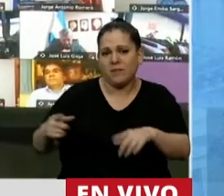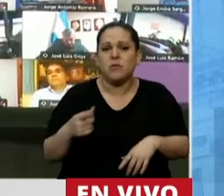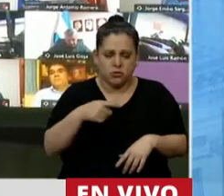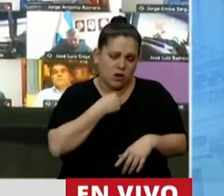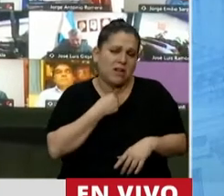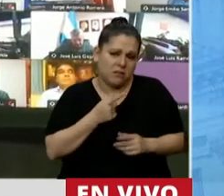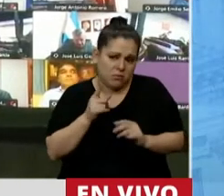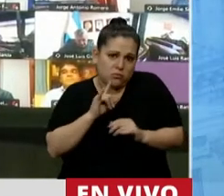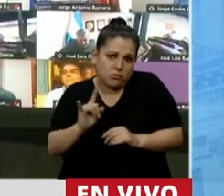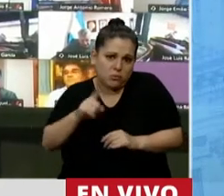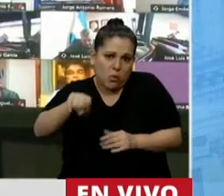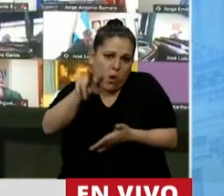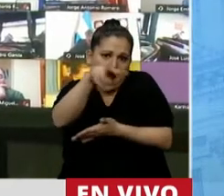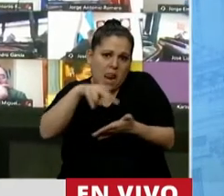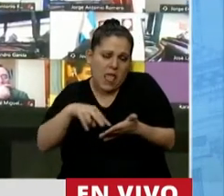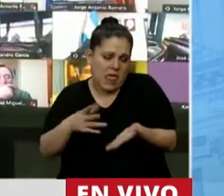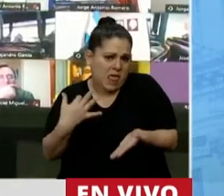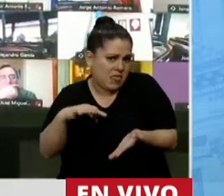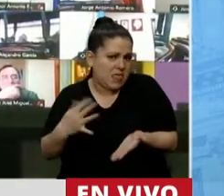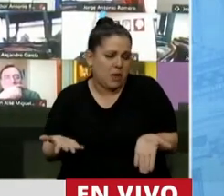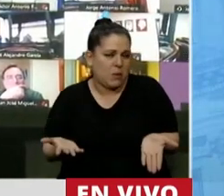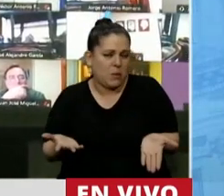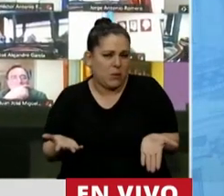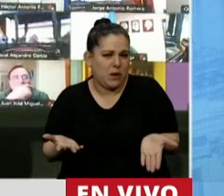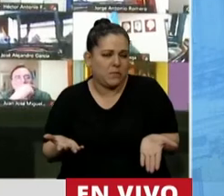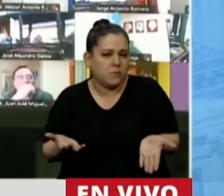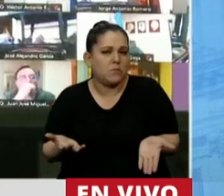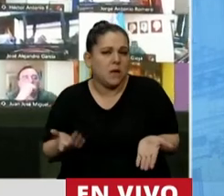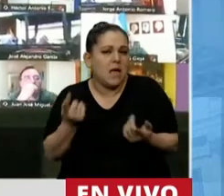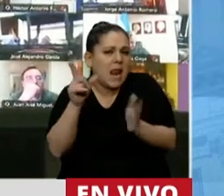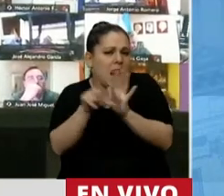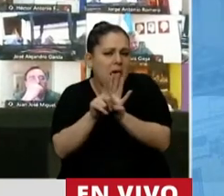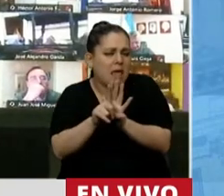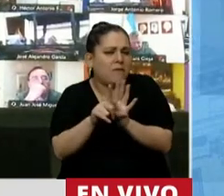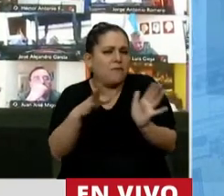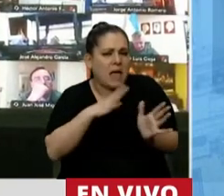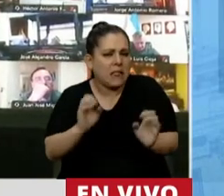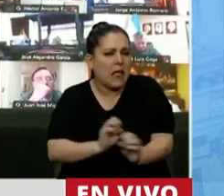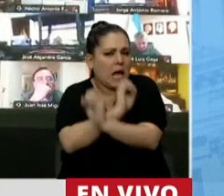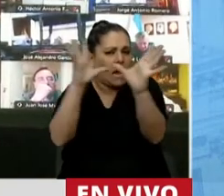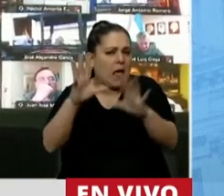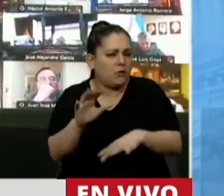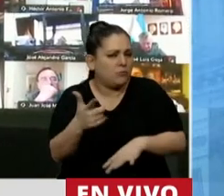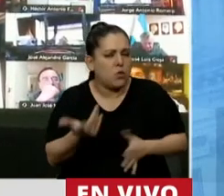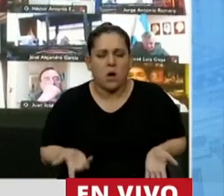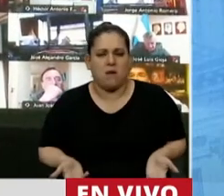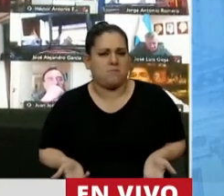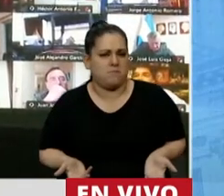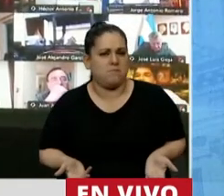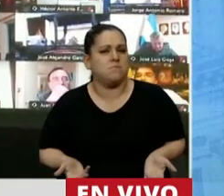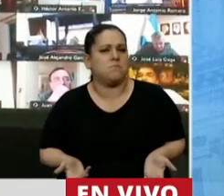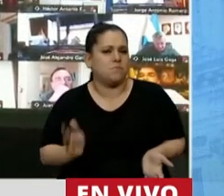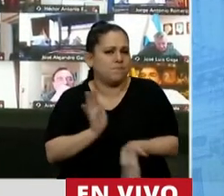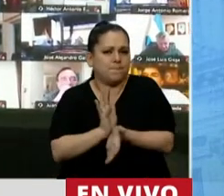leer la posición de FARN al respecto. Pero la ley, además, es poco clara porque no define estos conceptos, de modo que la